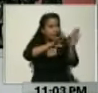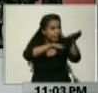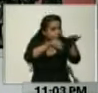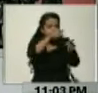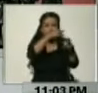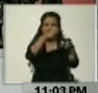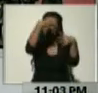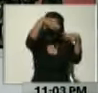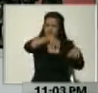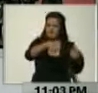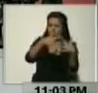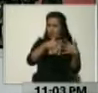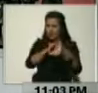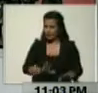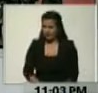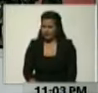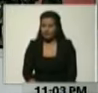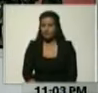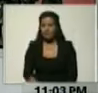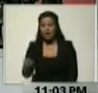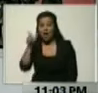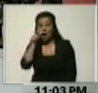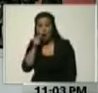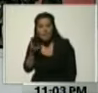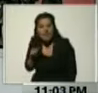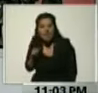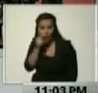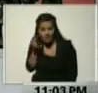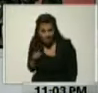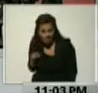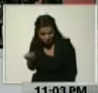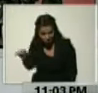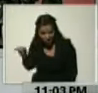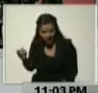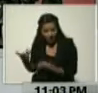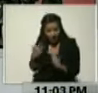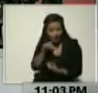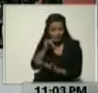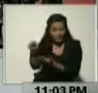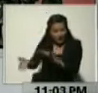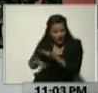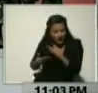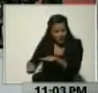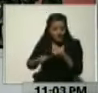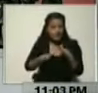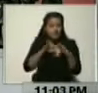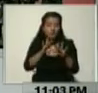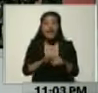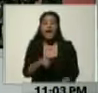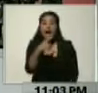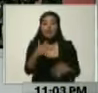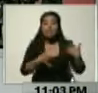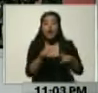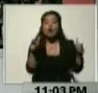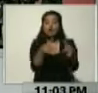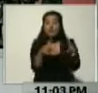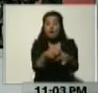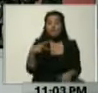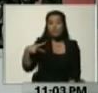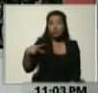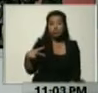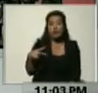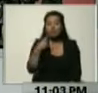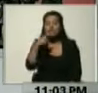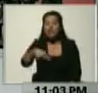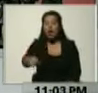El patriota Pica Pica nos informa. Diosdado, hay un evento planificado por el Partido Voluntad Popular, el cual se efectuará el